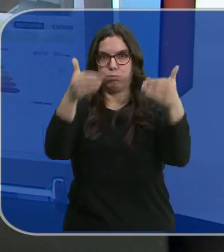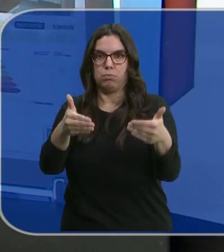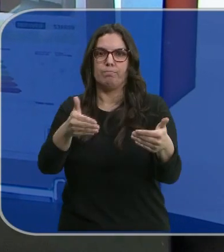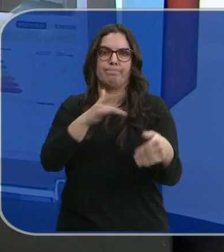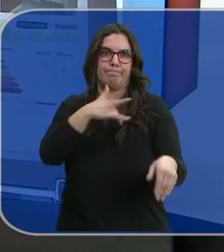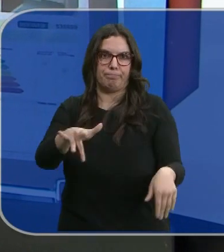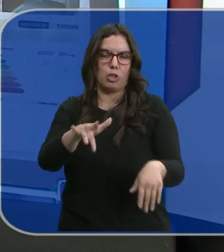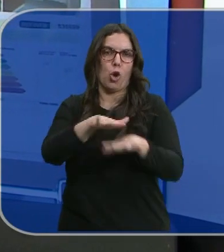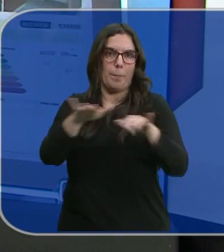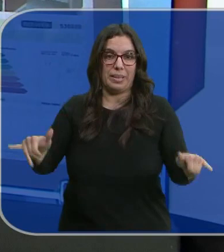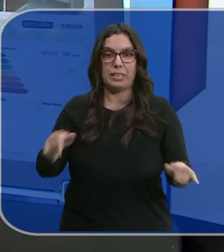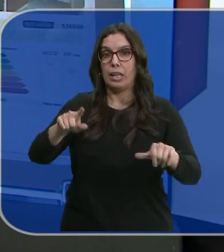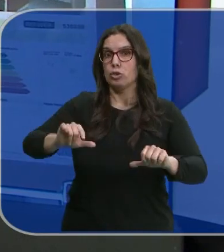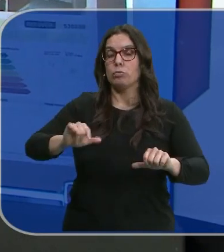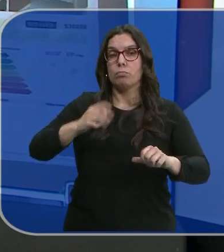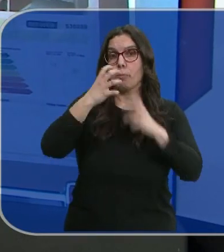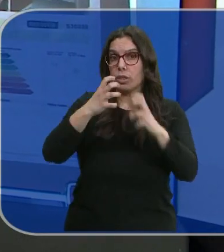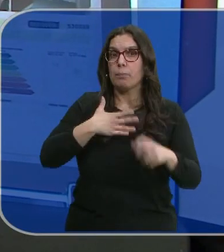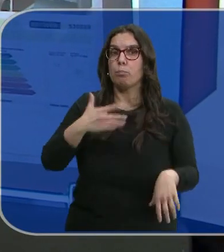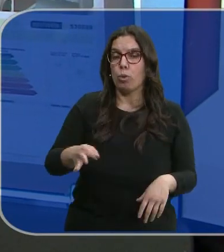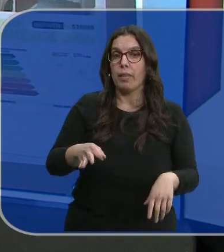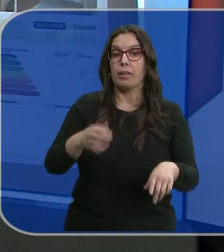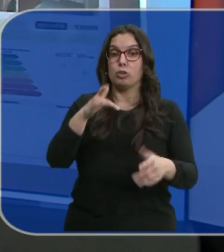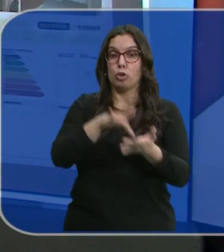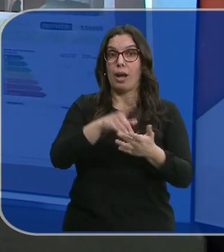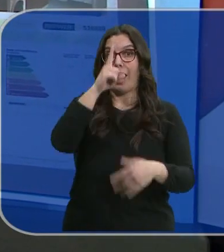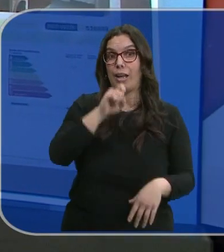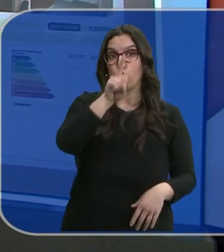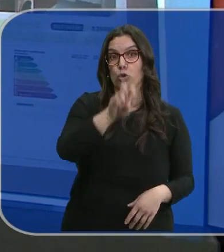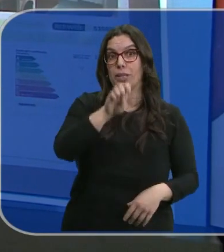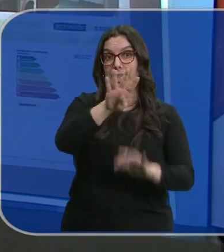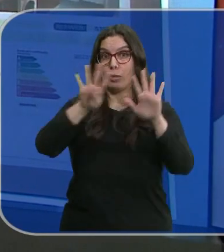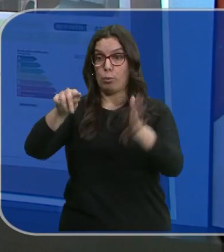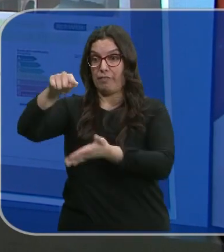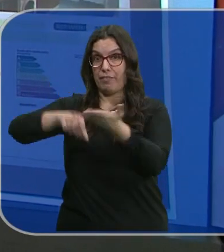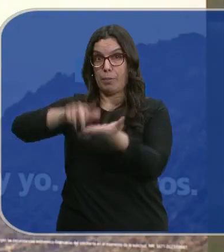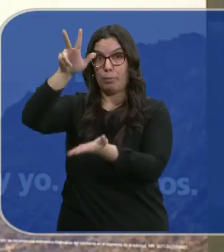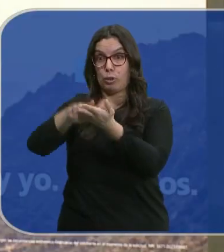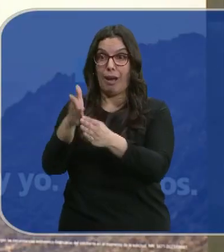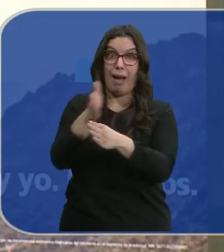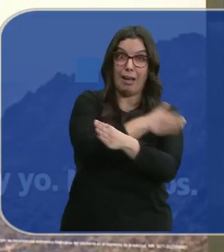le pueden iniciar todas las personas que firmaron una hipoteca antes de 2019.